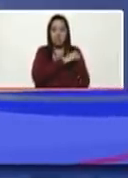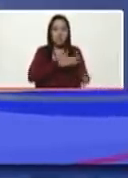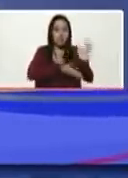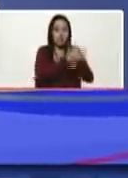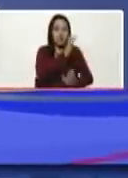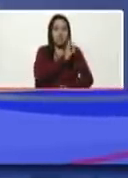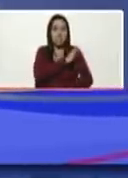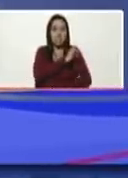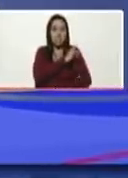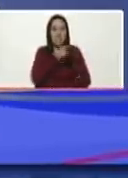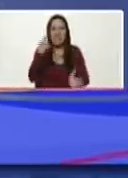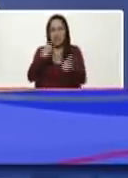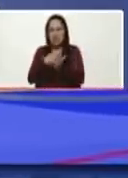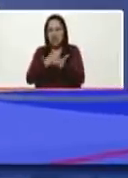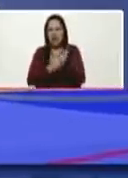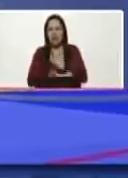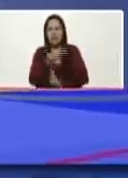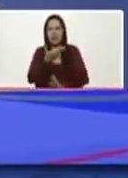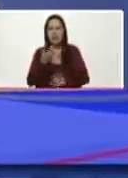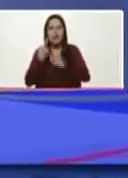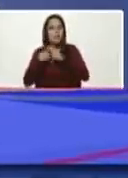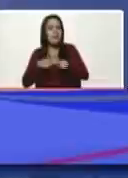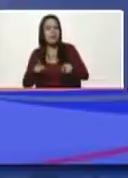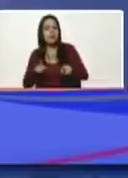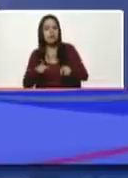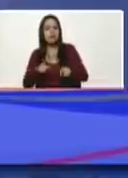conseguido un mejor salario, pero que